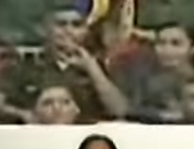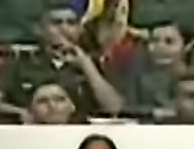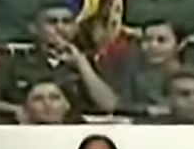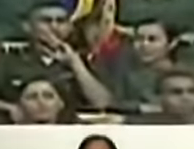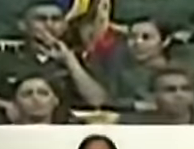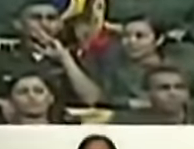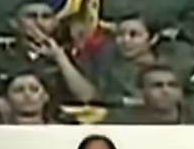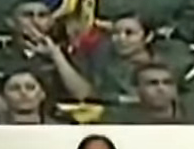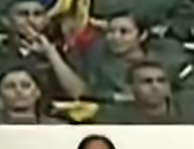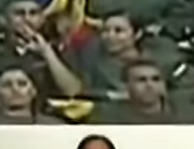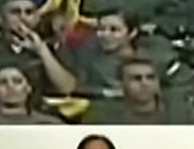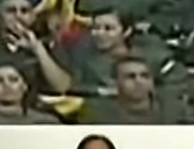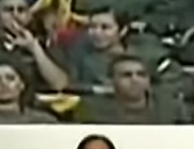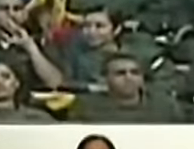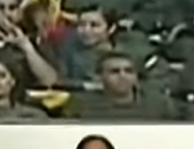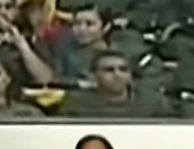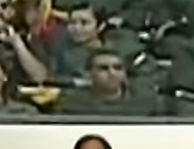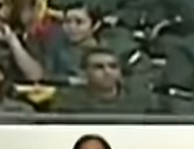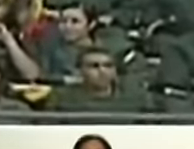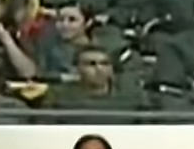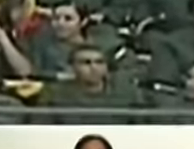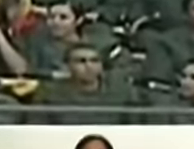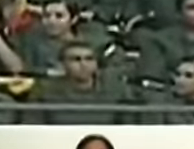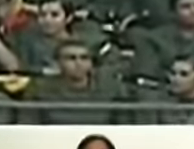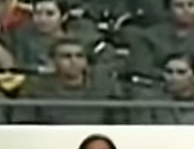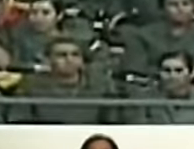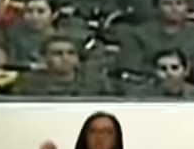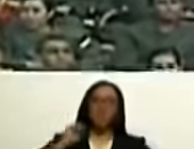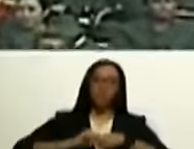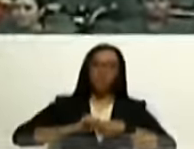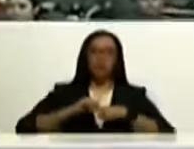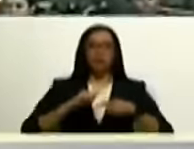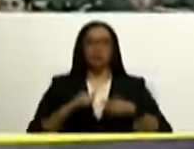Lo apuñalearon. Lo abandonaron